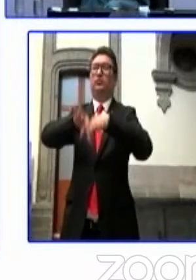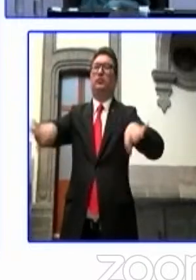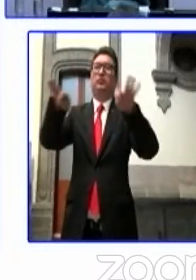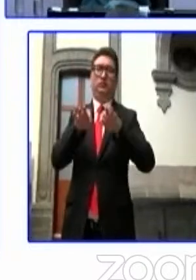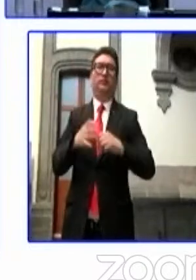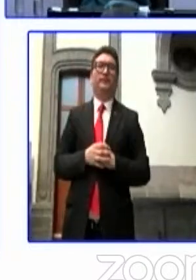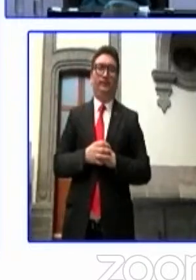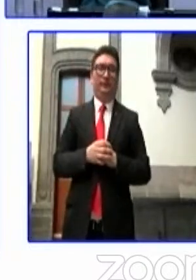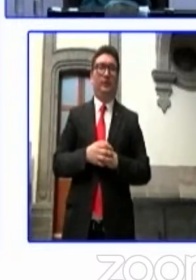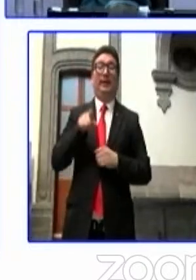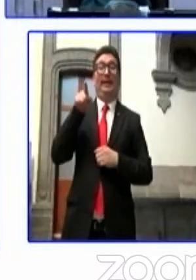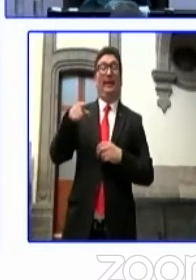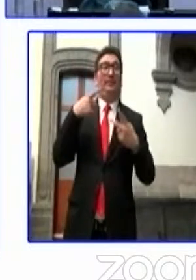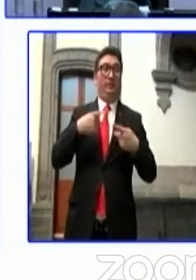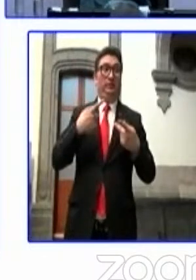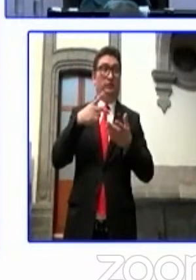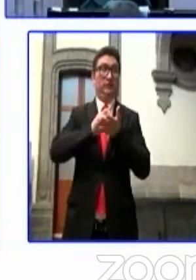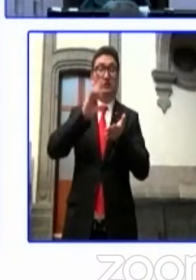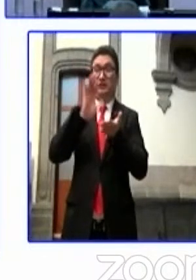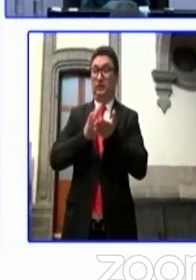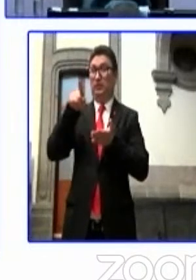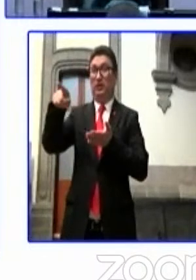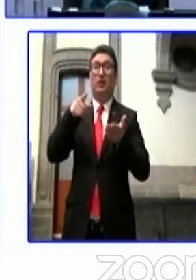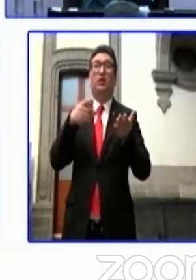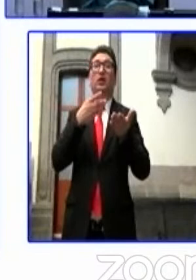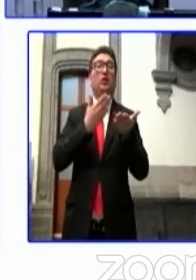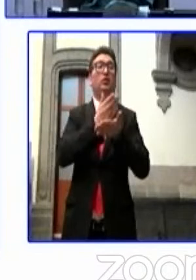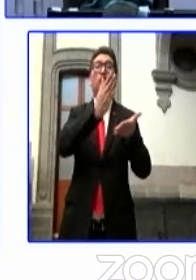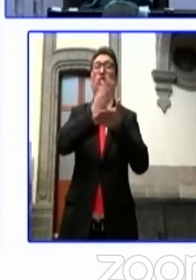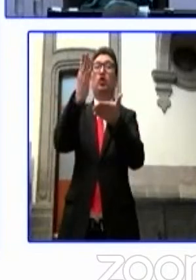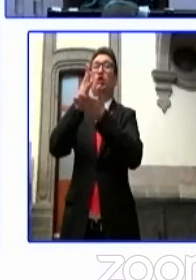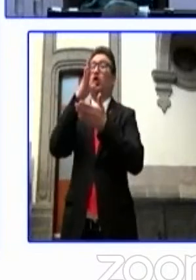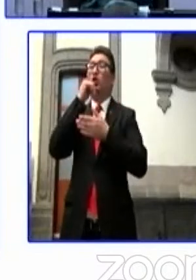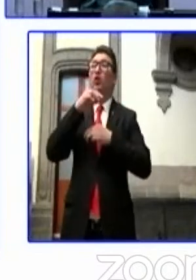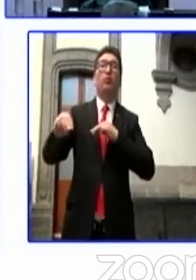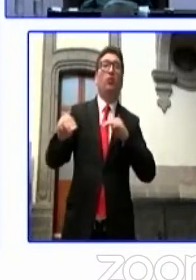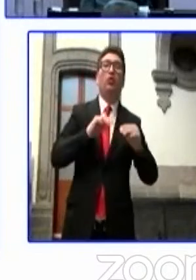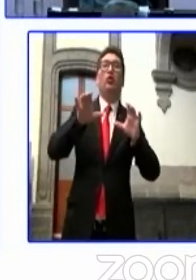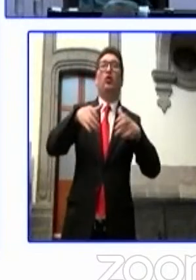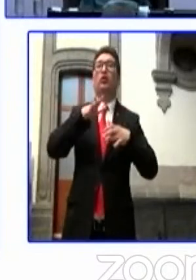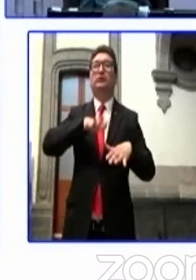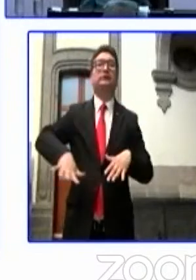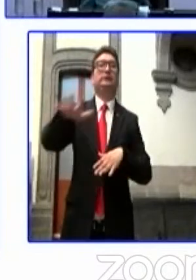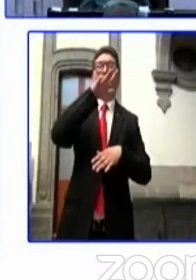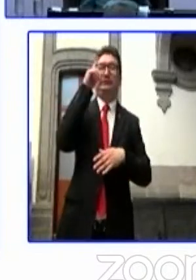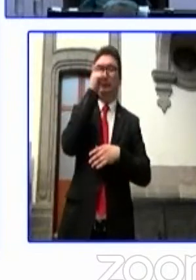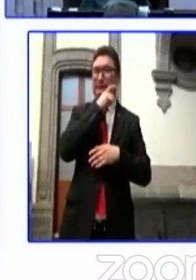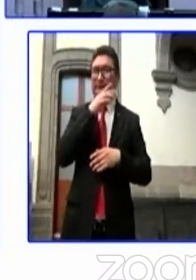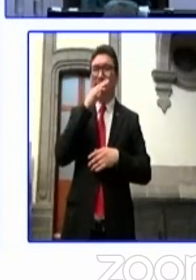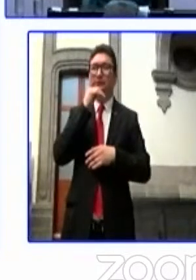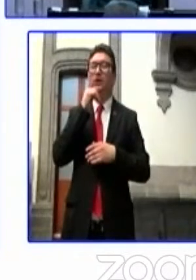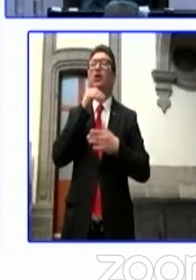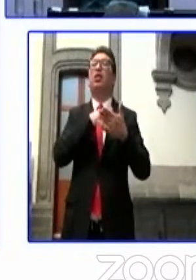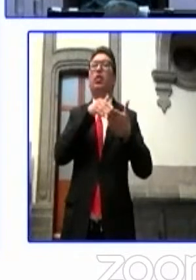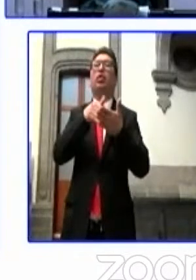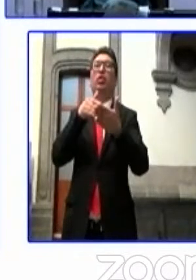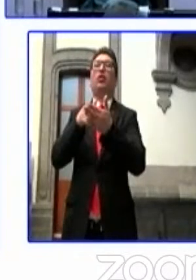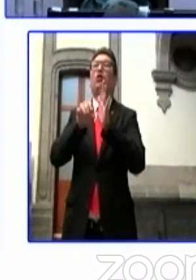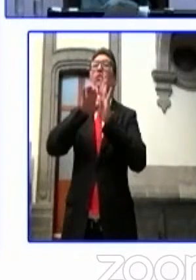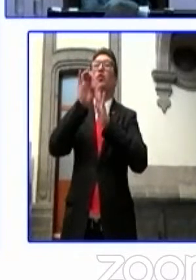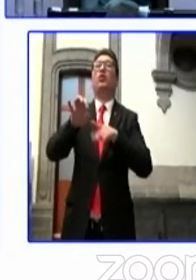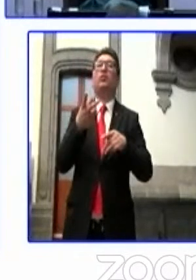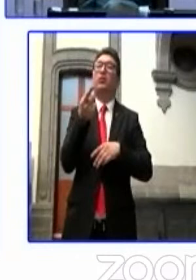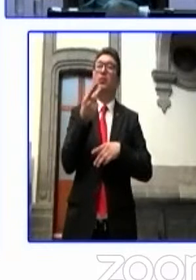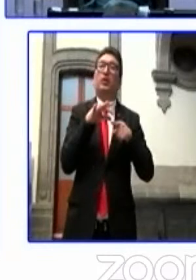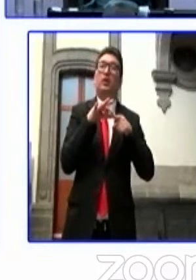mientras la persona con discapacidad no tenga accesibilidad para moverse en su comunidad, pero además no tenga un perro guía, como